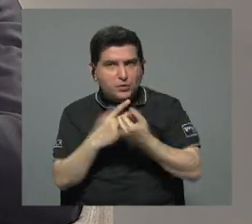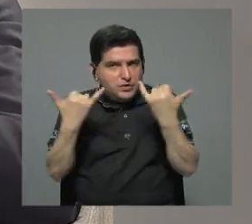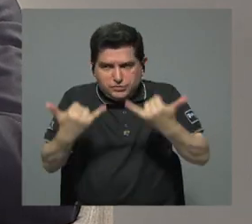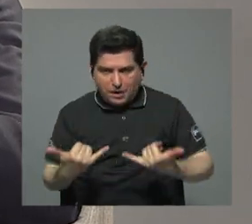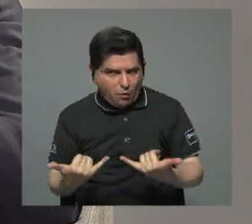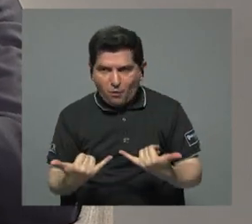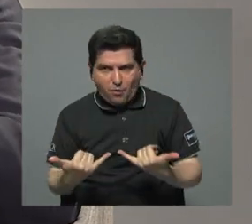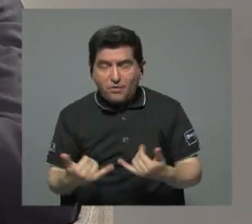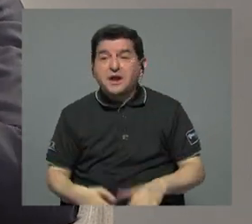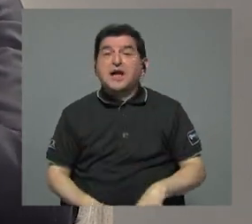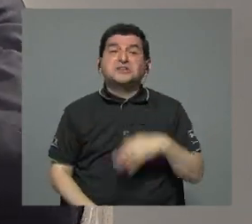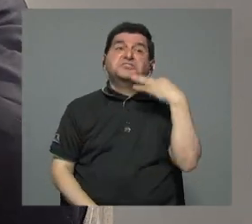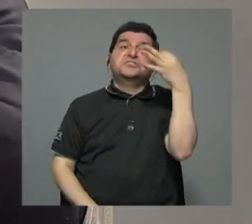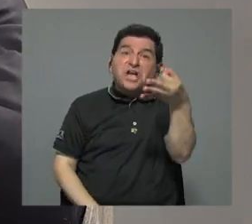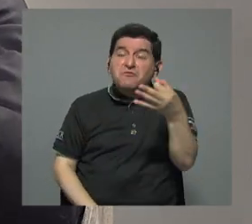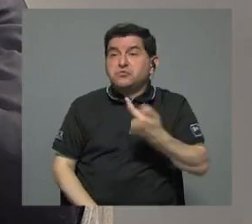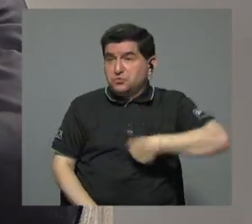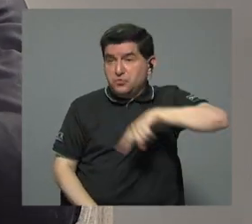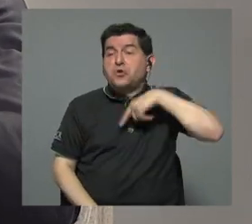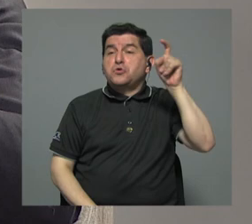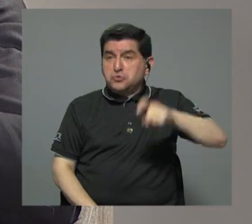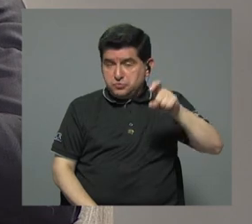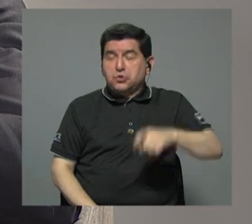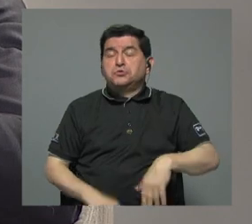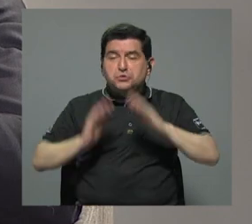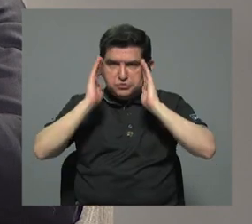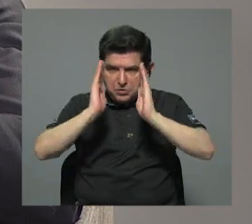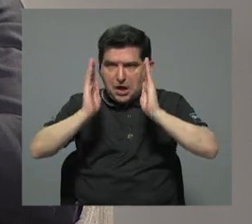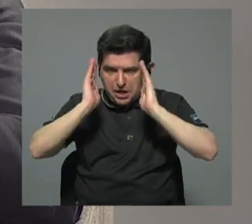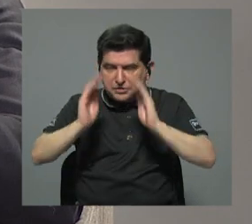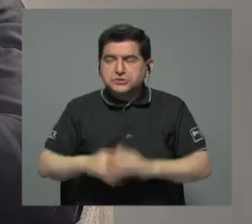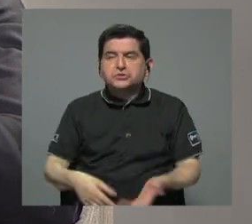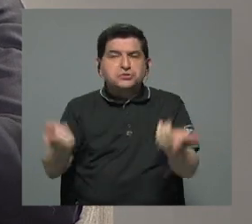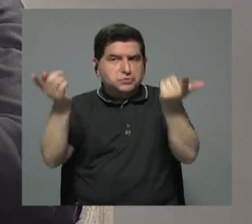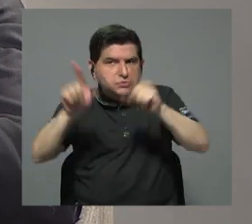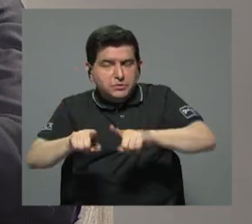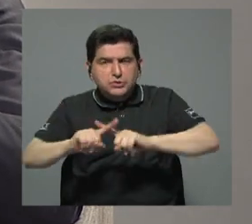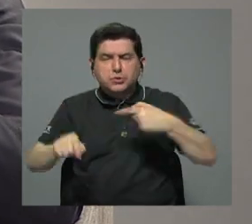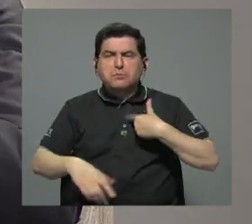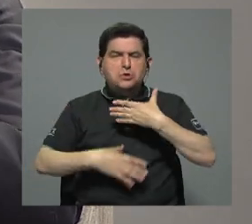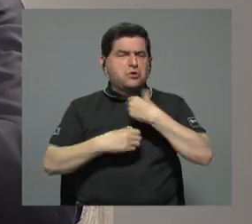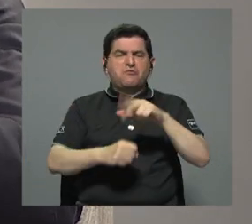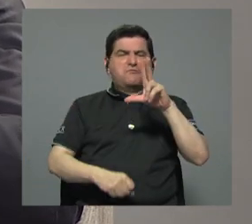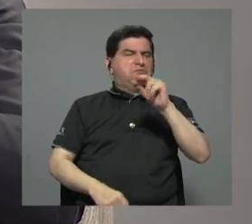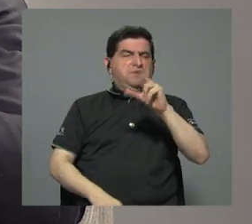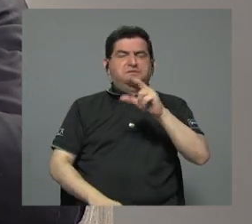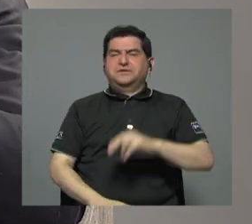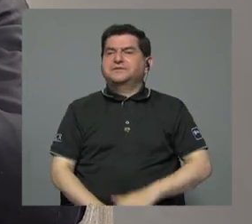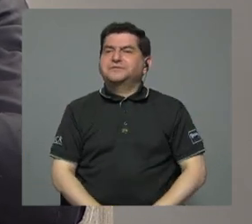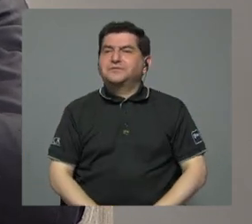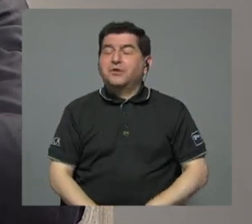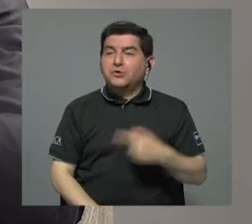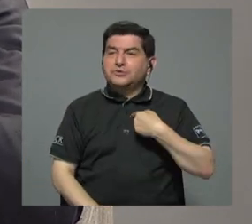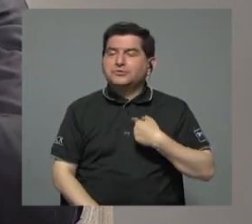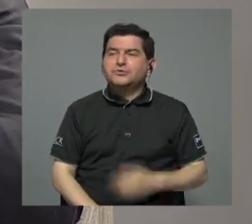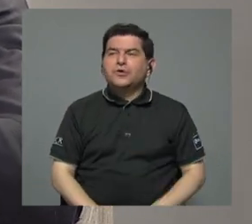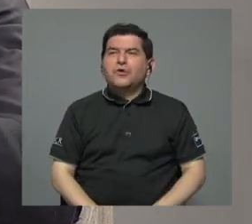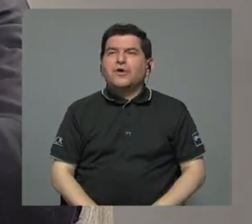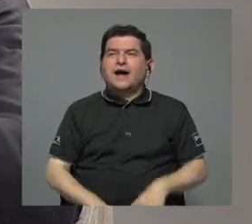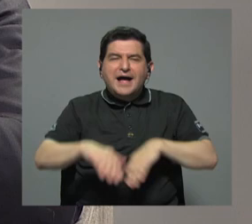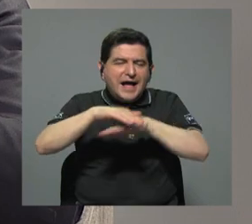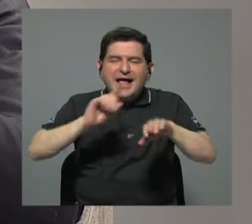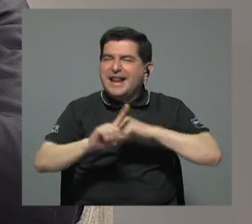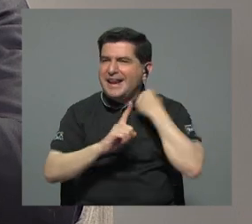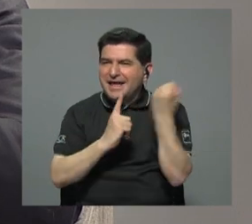momento y cuando lo estemos pues entonces tocará tocar a analizarlo si es que eso toca pero confía en que no yo voy a la raíz del cacho bueno